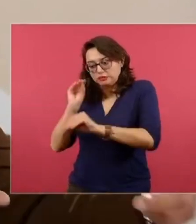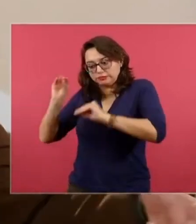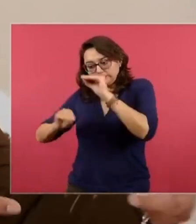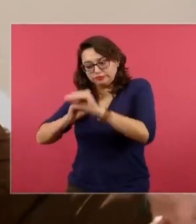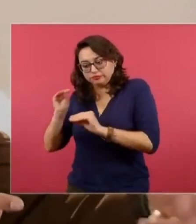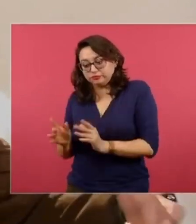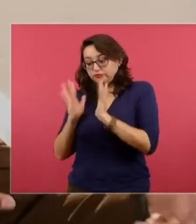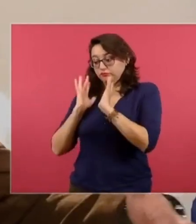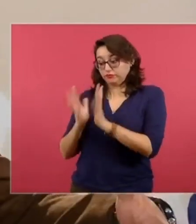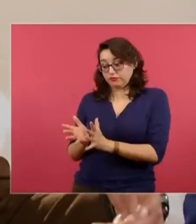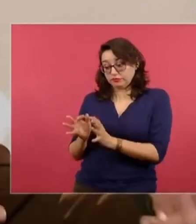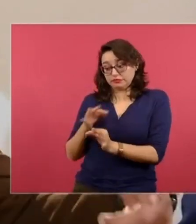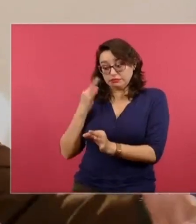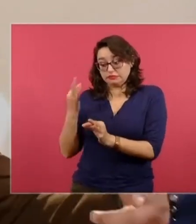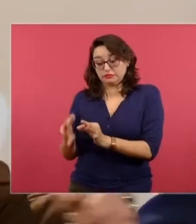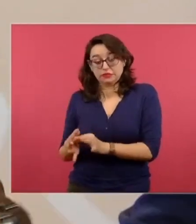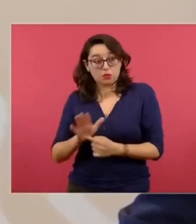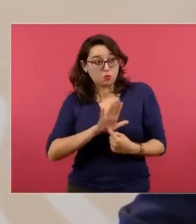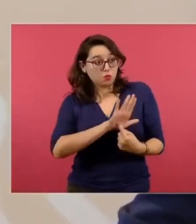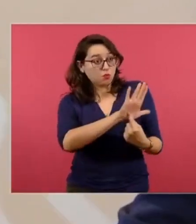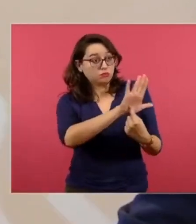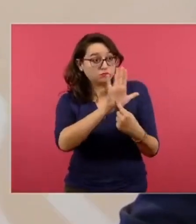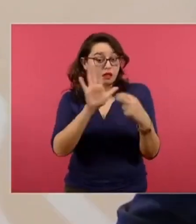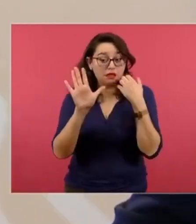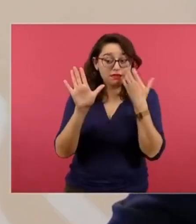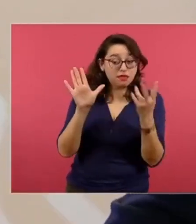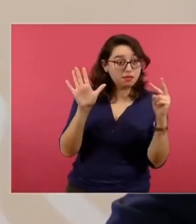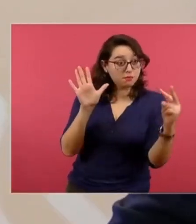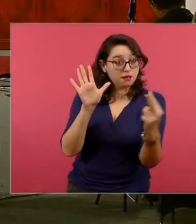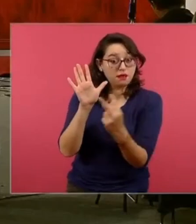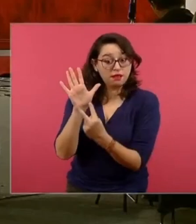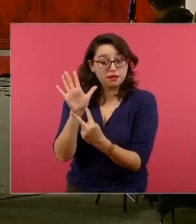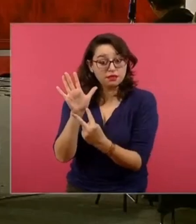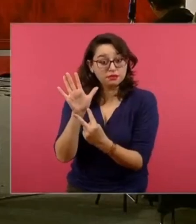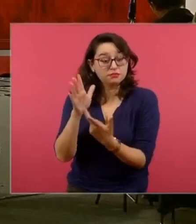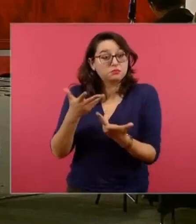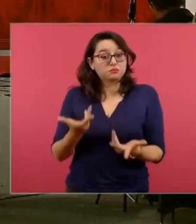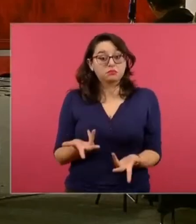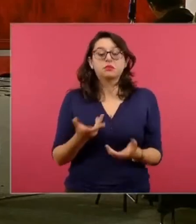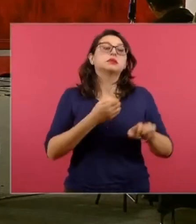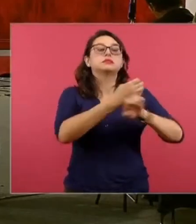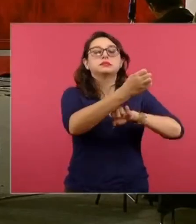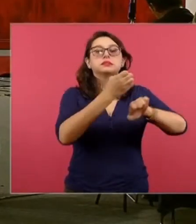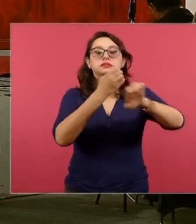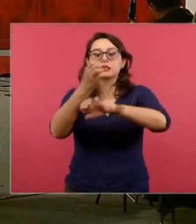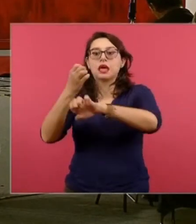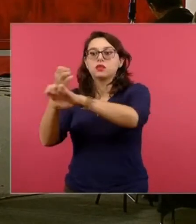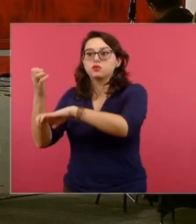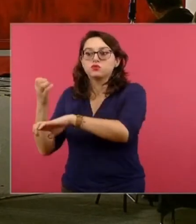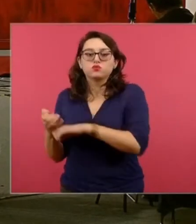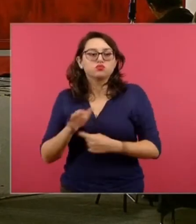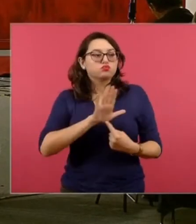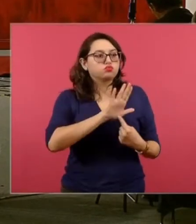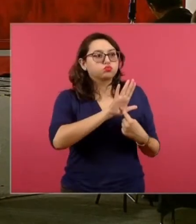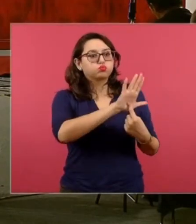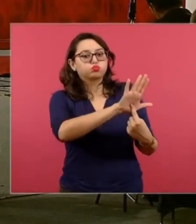ya un producto final. Así podrían ser los libros de texto. Salimos a algunos estados, a 12